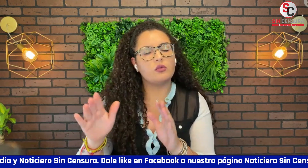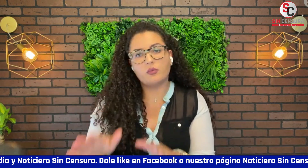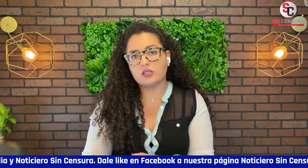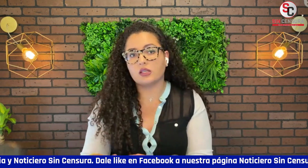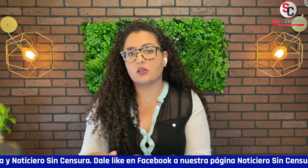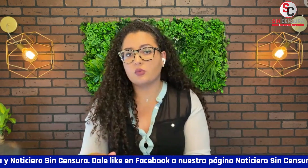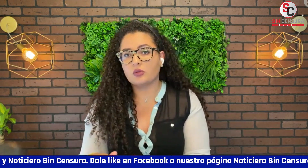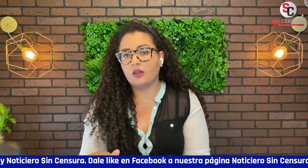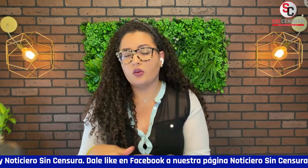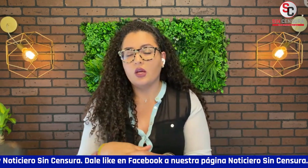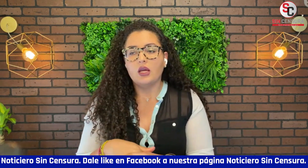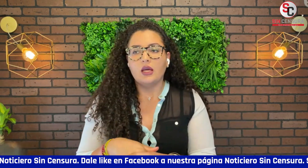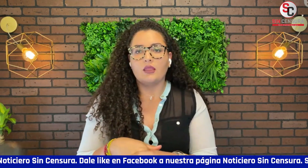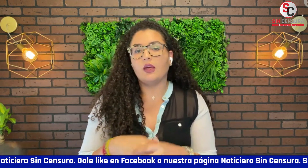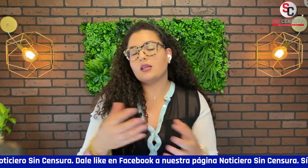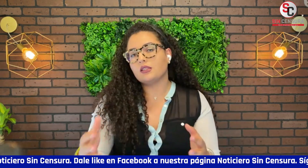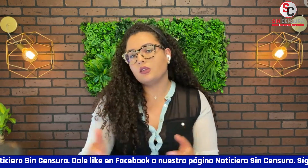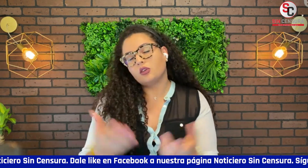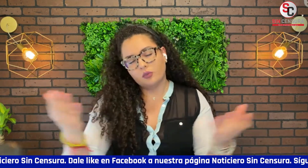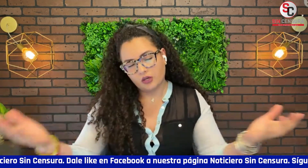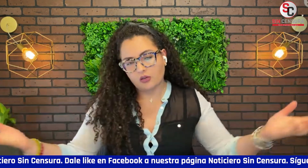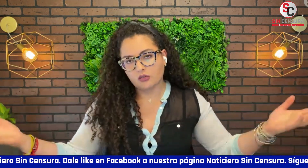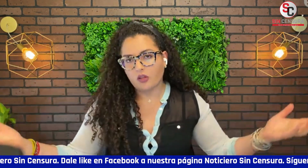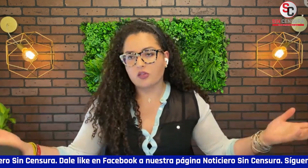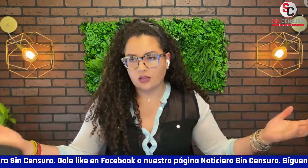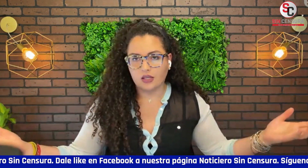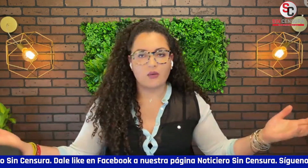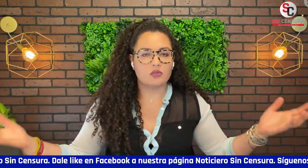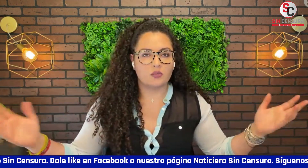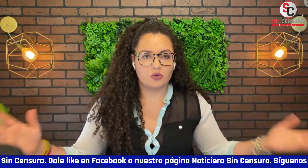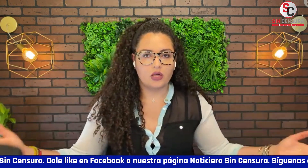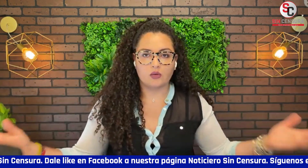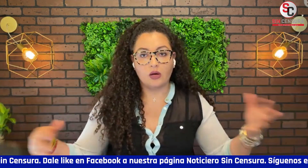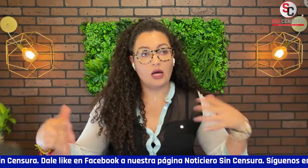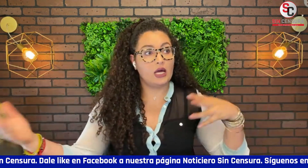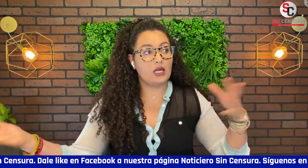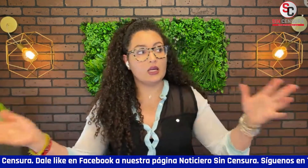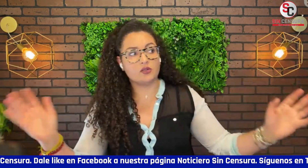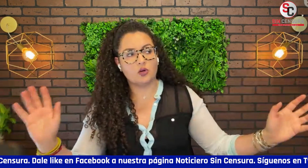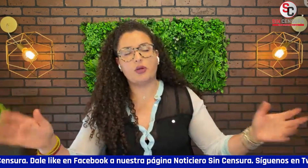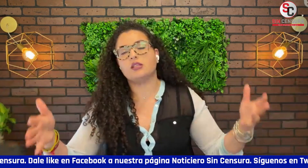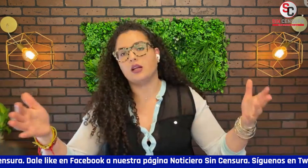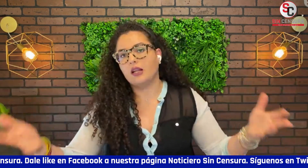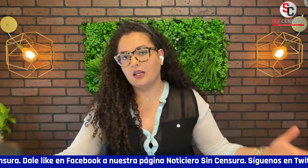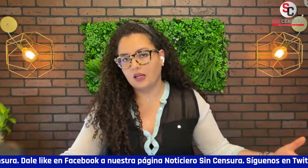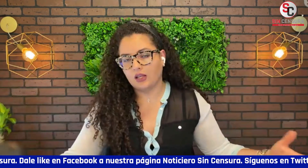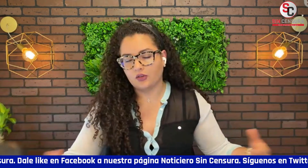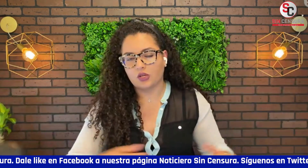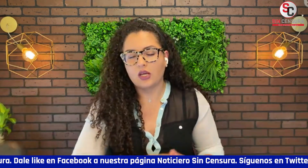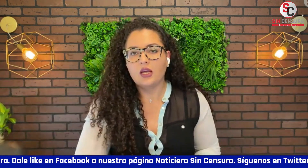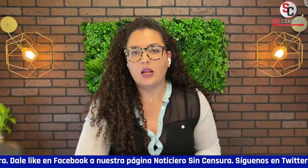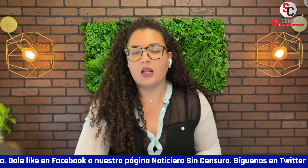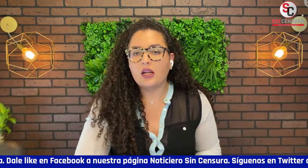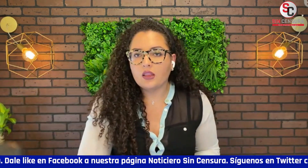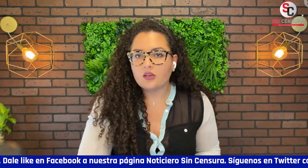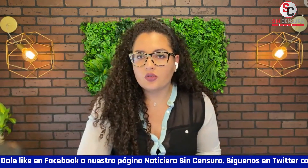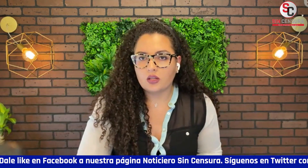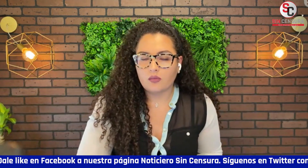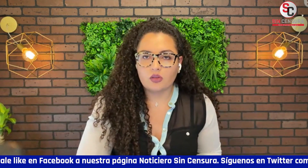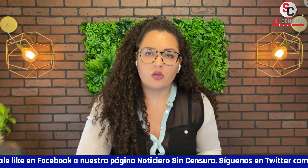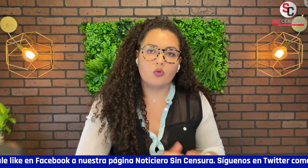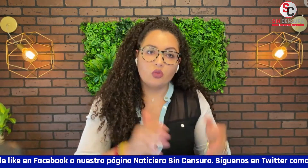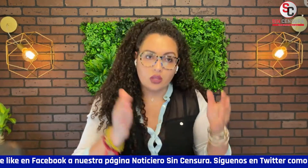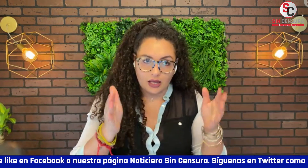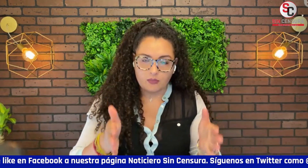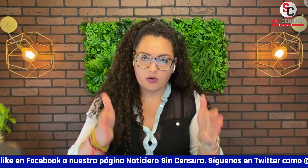único que informó fue el presidente López Obrador. ¿De qué se trató? Bueno, todos le atinamos, tampoco era como ¡ay, qué sorpresa! La línea 12. La línea 12